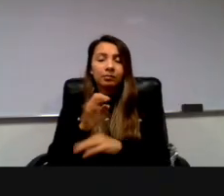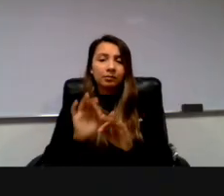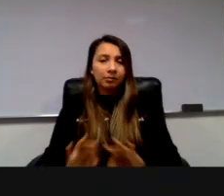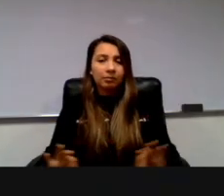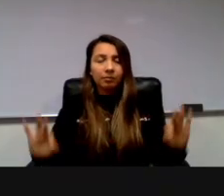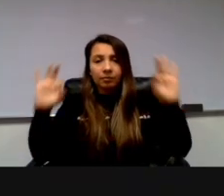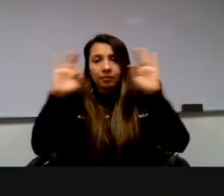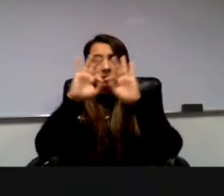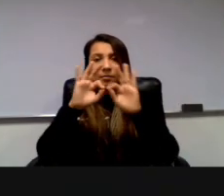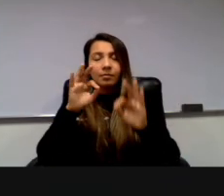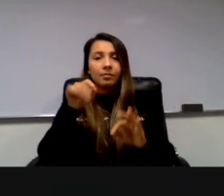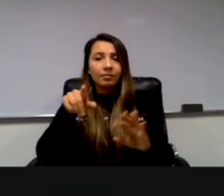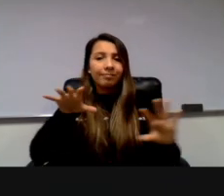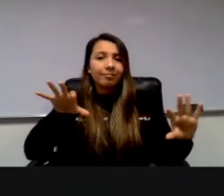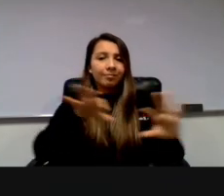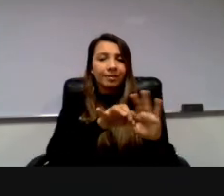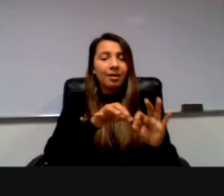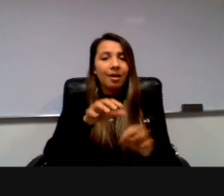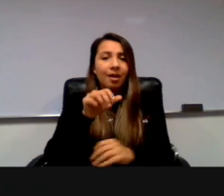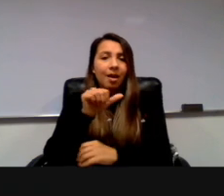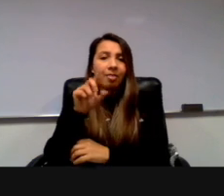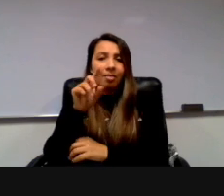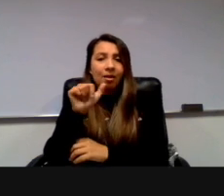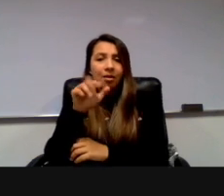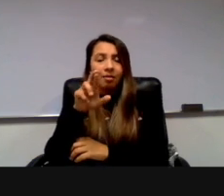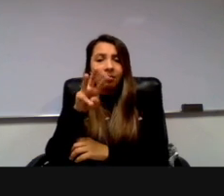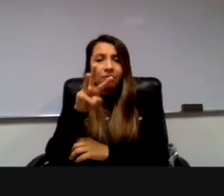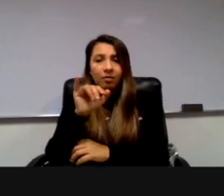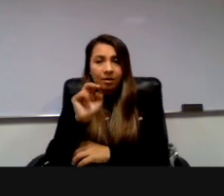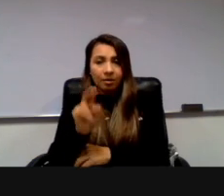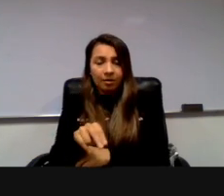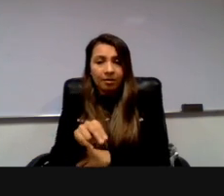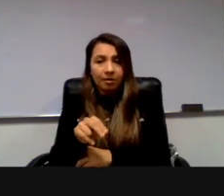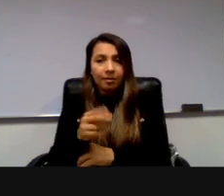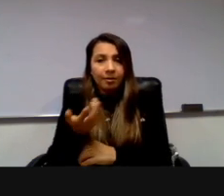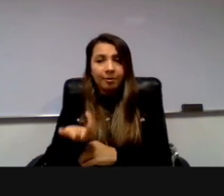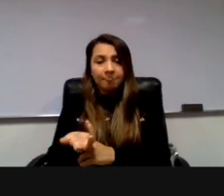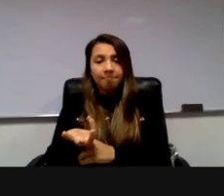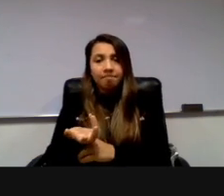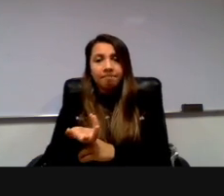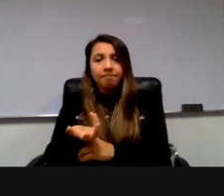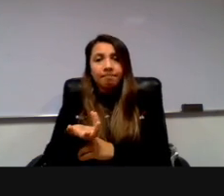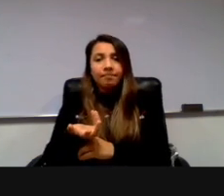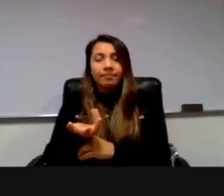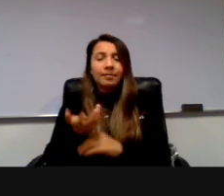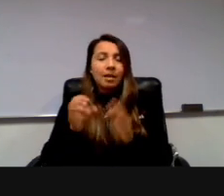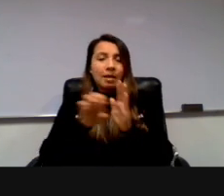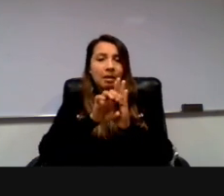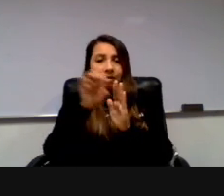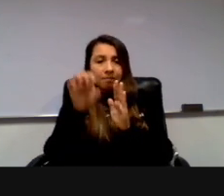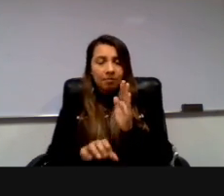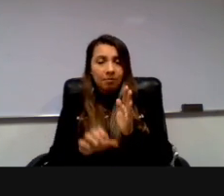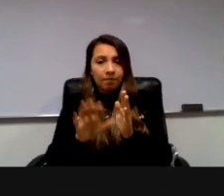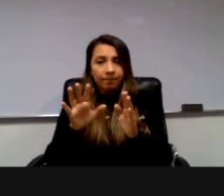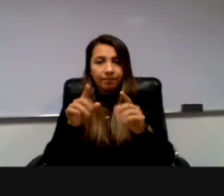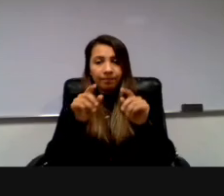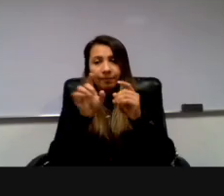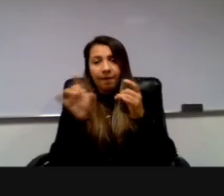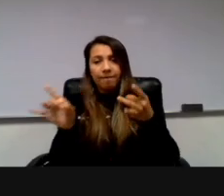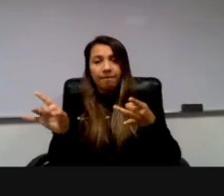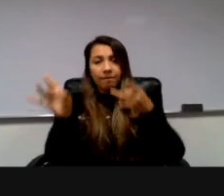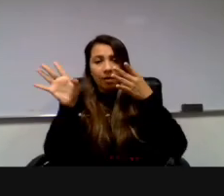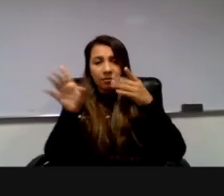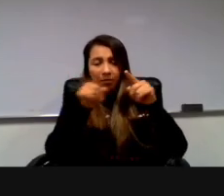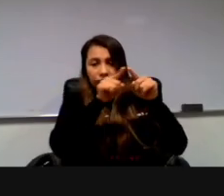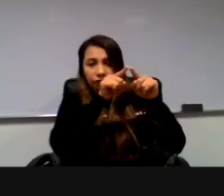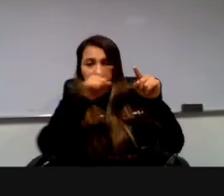la teoría darwinista de la evolución. Y entonces, pues si dibujamos una flecha en el